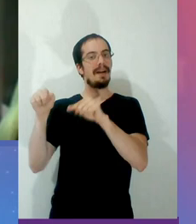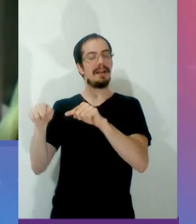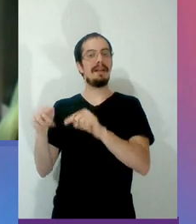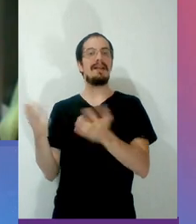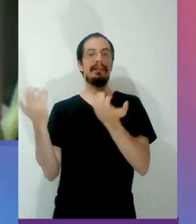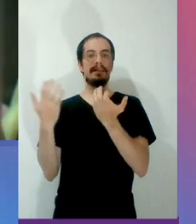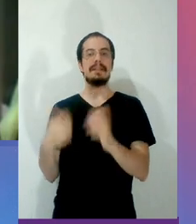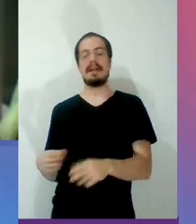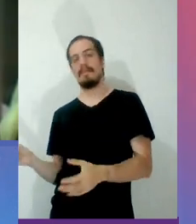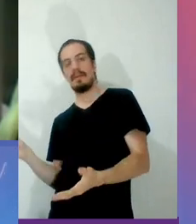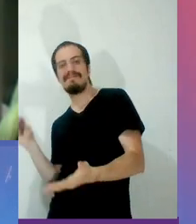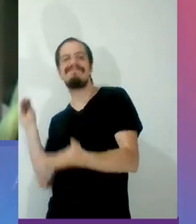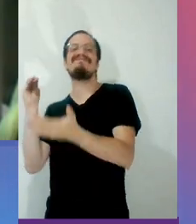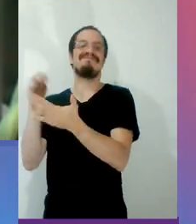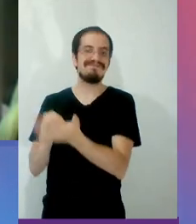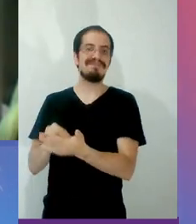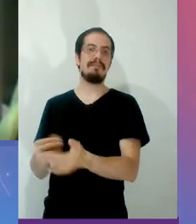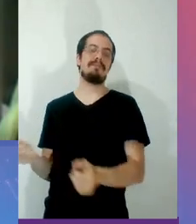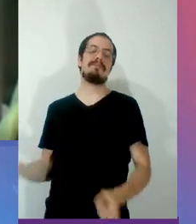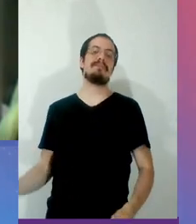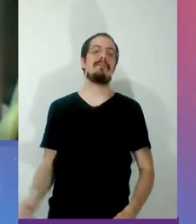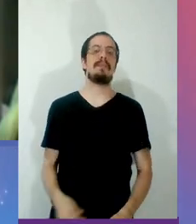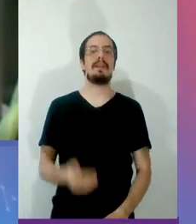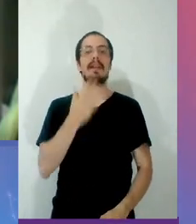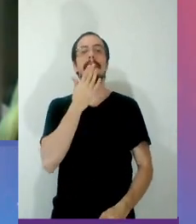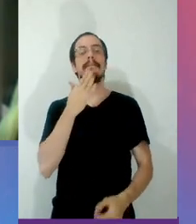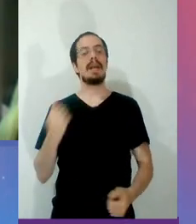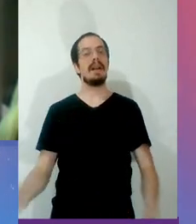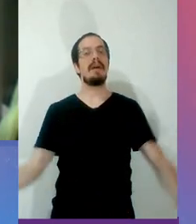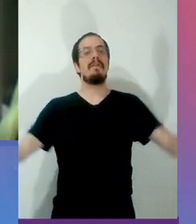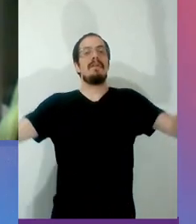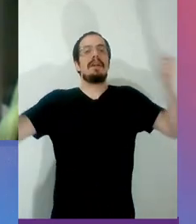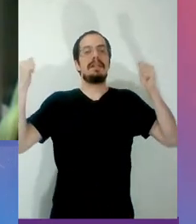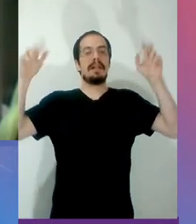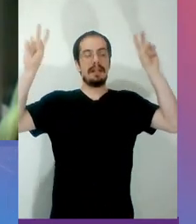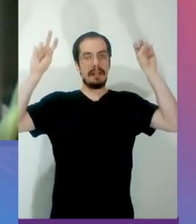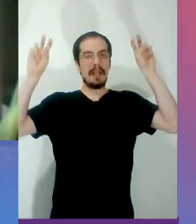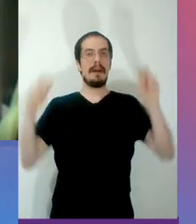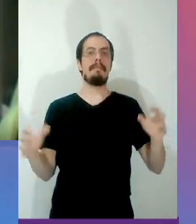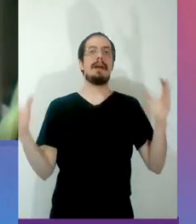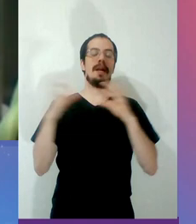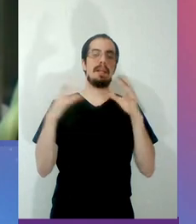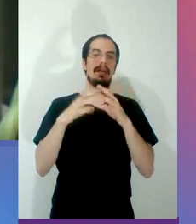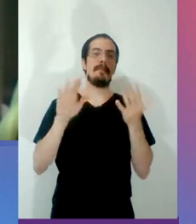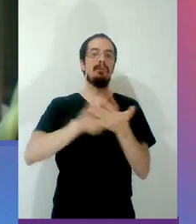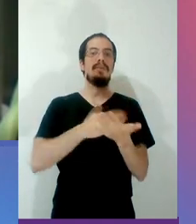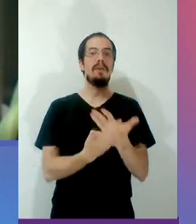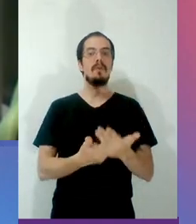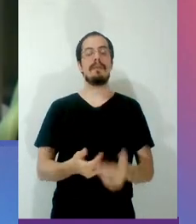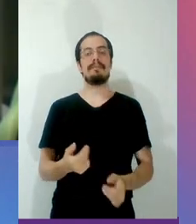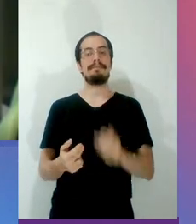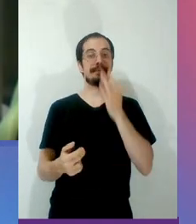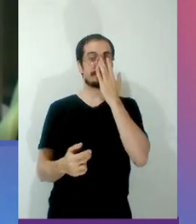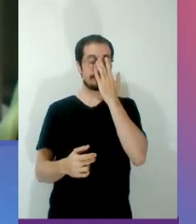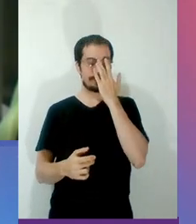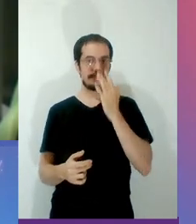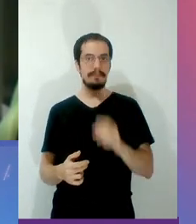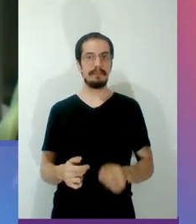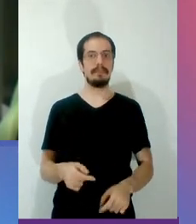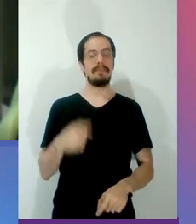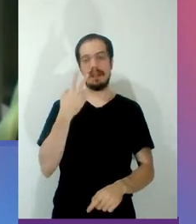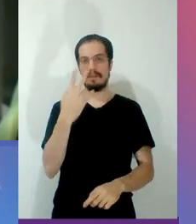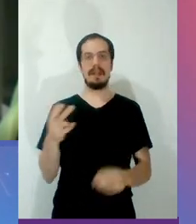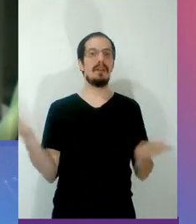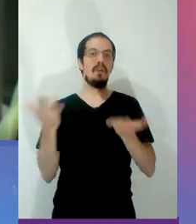un poquito más allá. Fortalecer los equipos de salud. Y fortalecer, yo digo así, tener contento